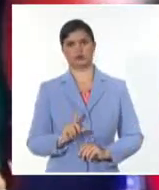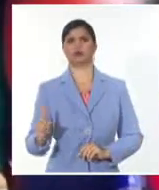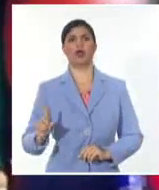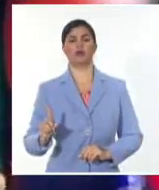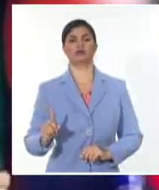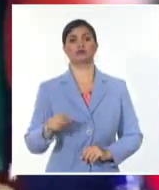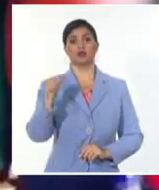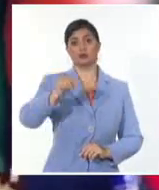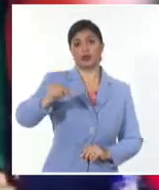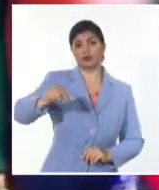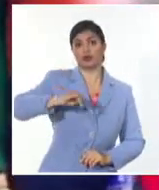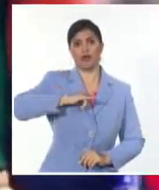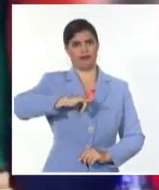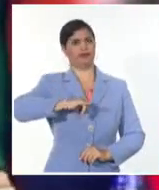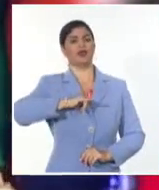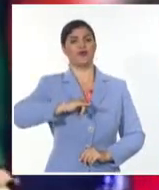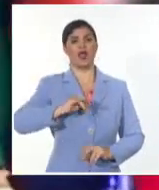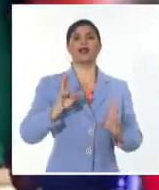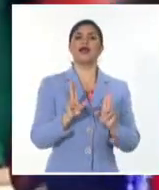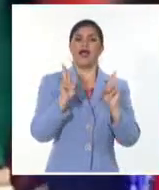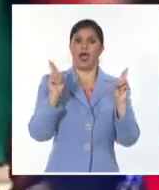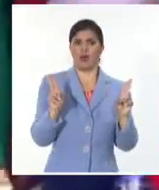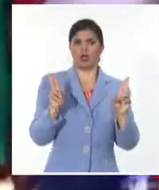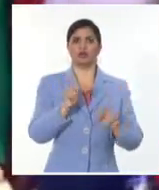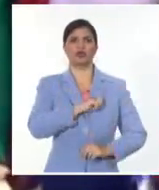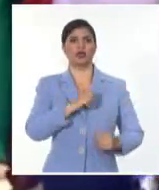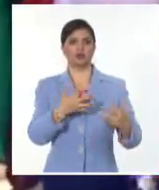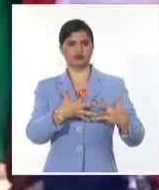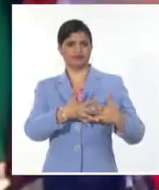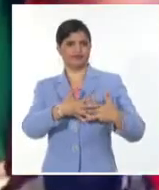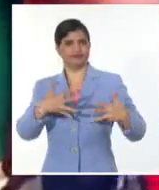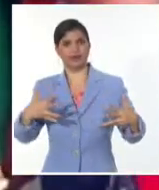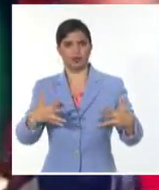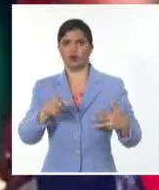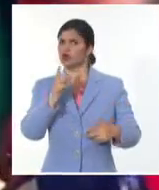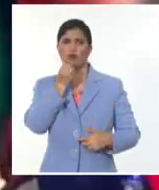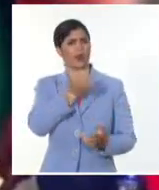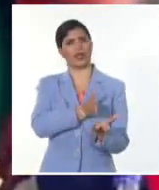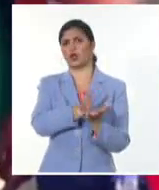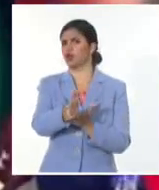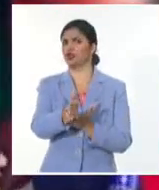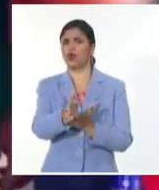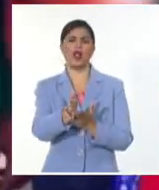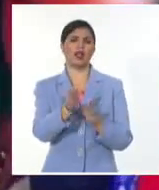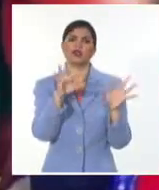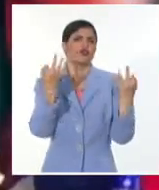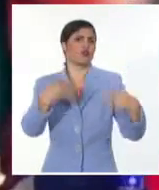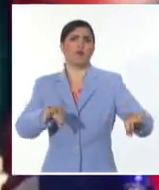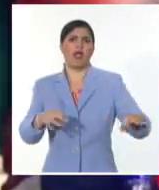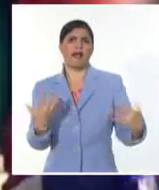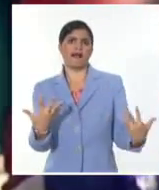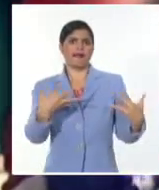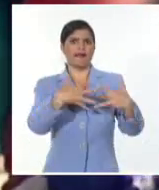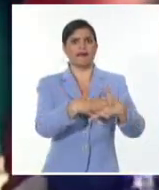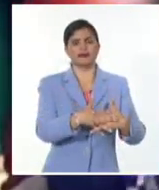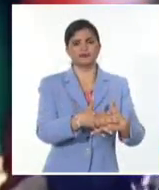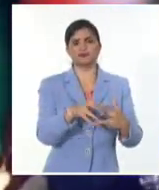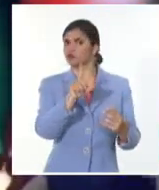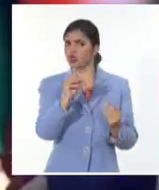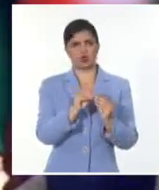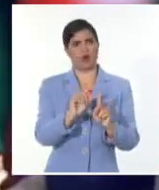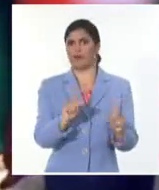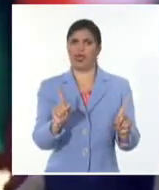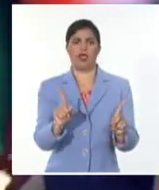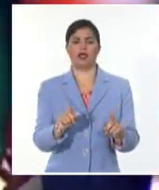y nosotros con ella. No puede ser, no puede volver, no pueden llegar